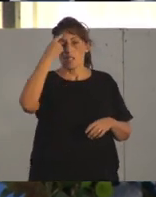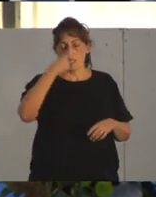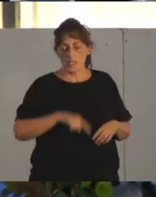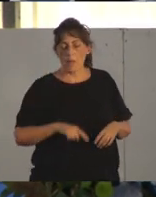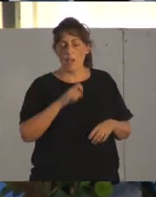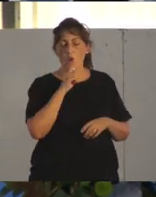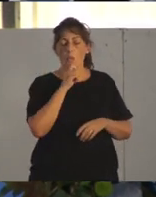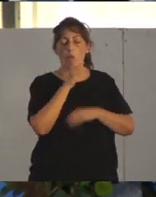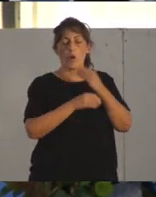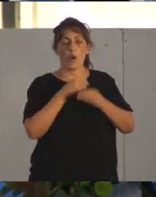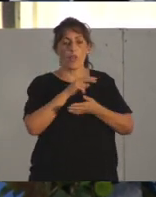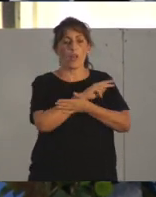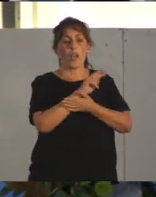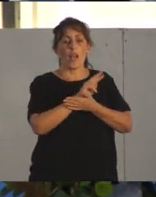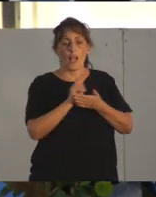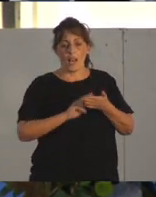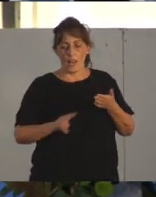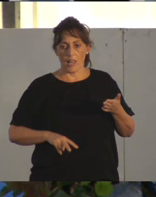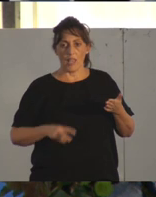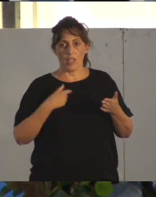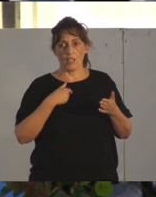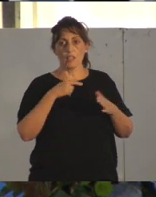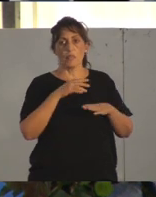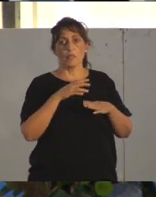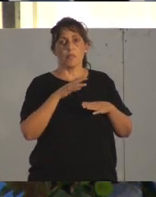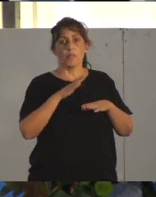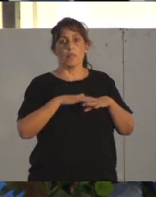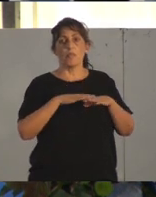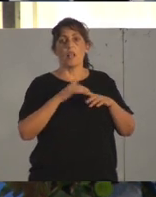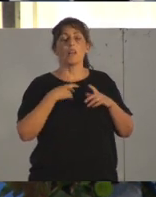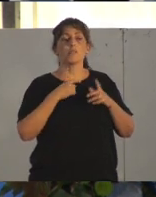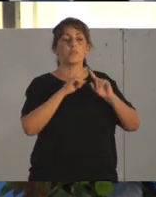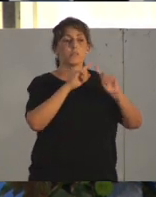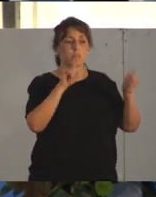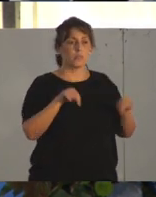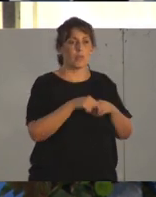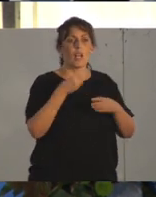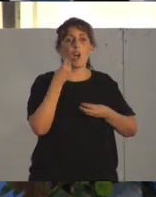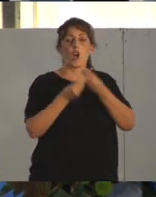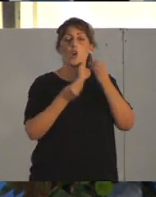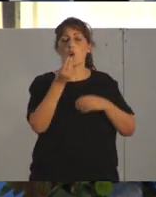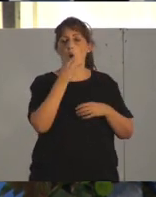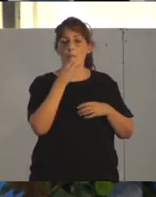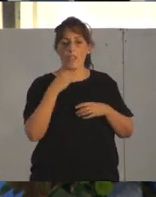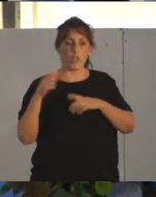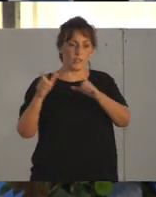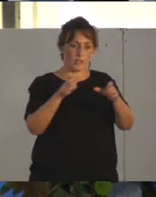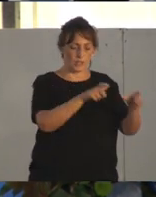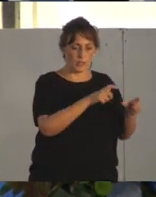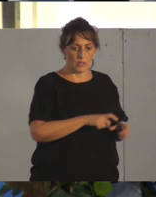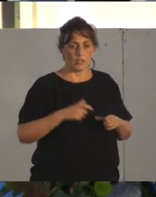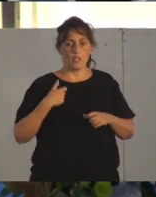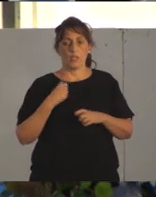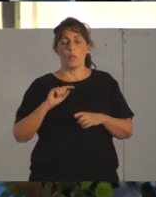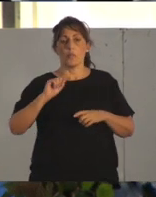perfectamente leer todas esas planillas que las logopedas hemos colocado en los comedores, que no son muchas. Una